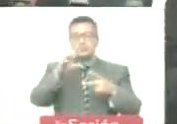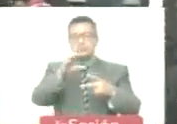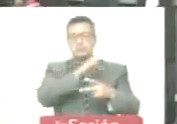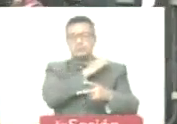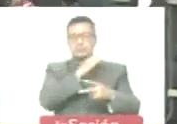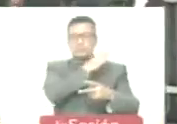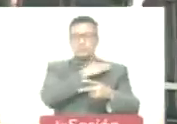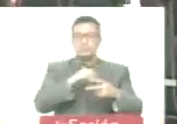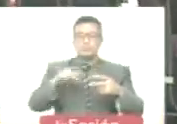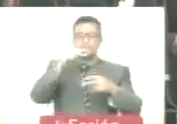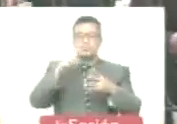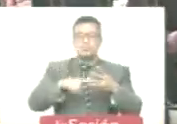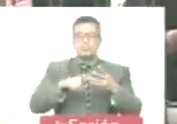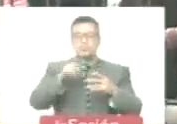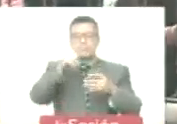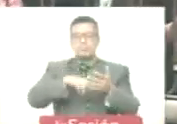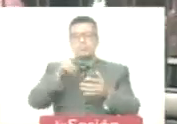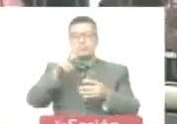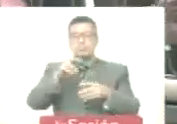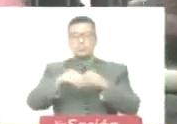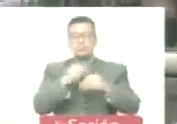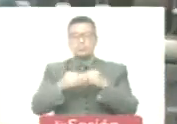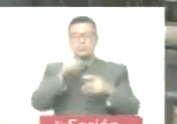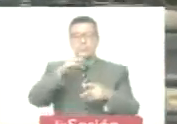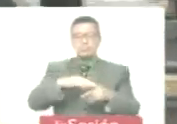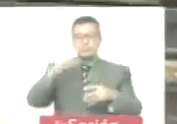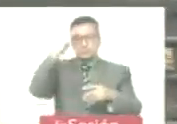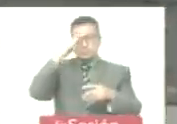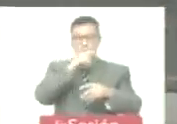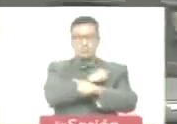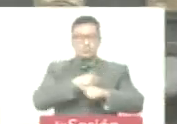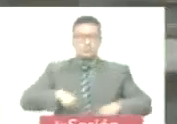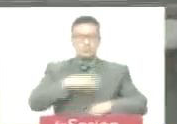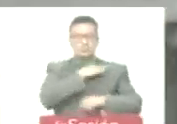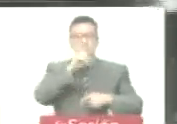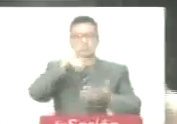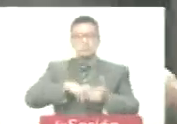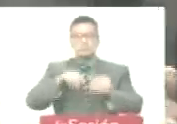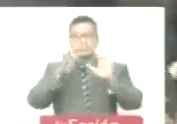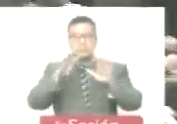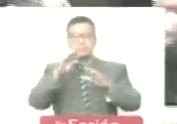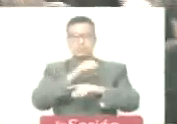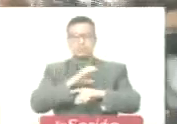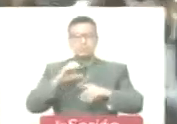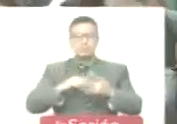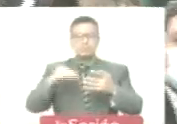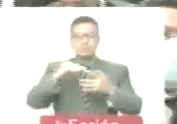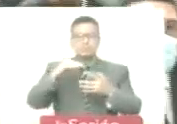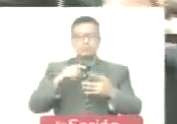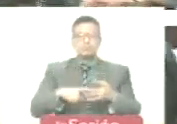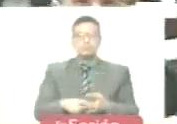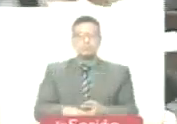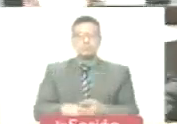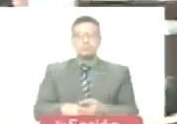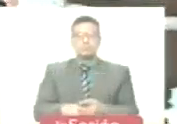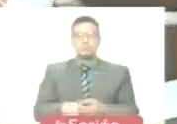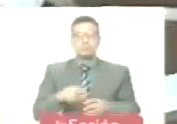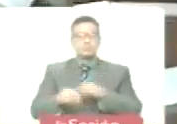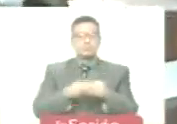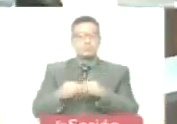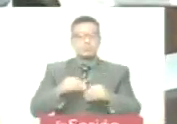de mayor, en el 2002 asciende a general de brigada, en el 2009 general en jefe, ejerció